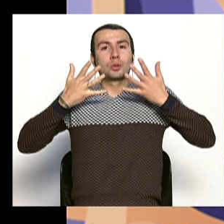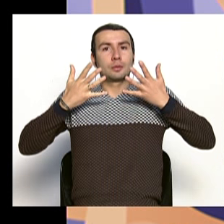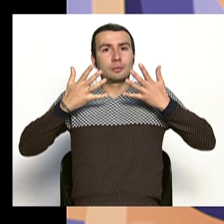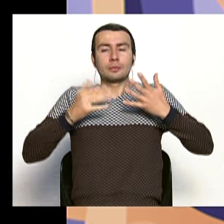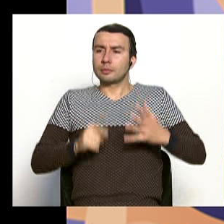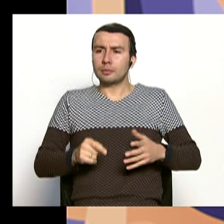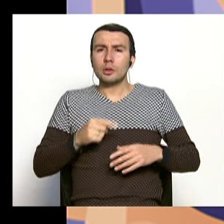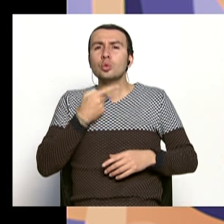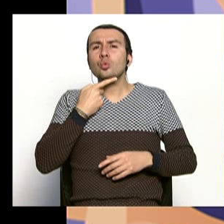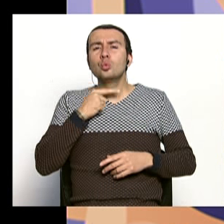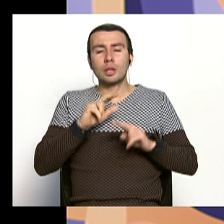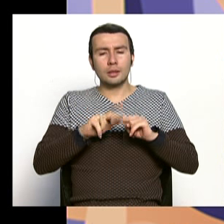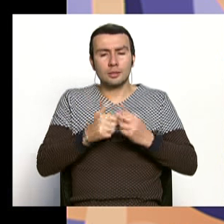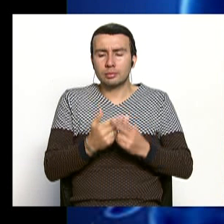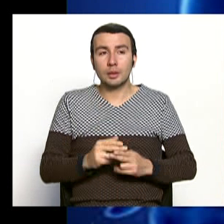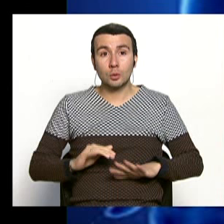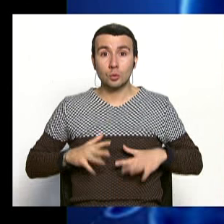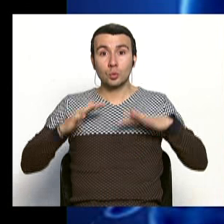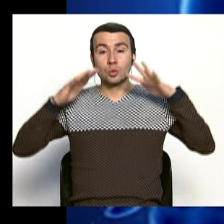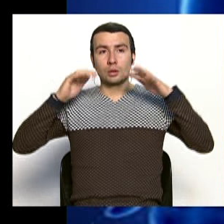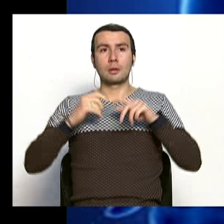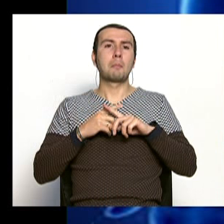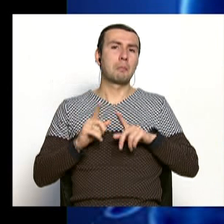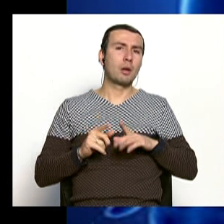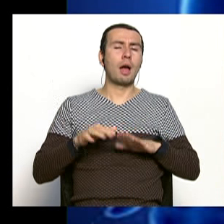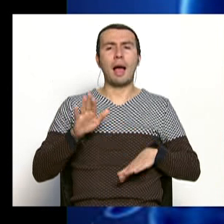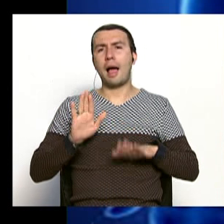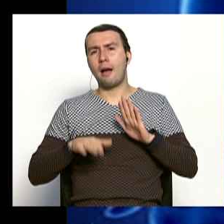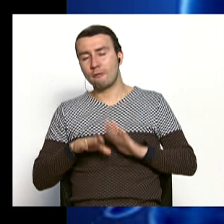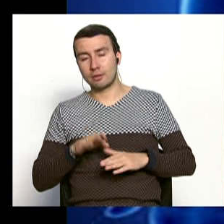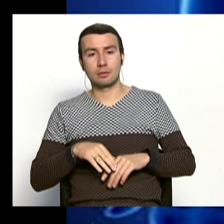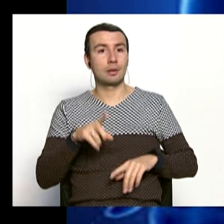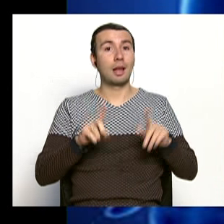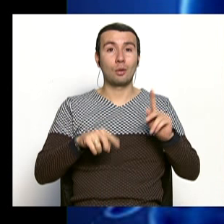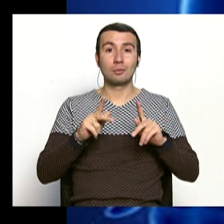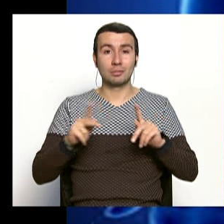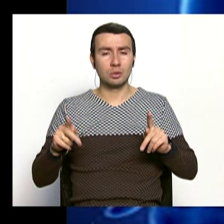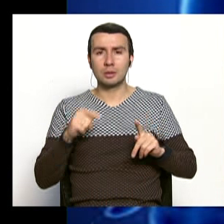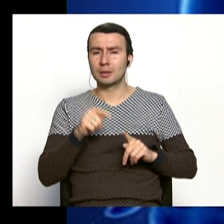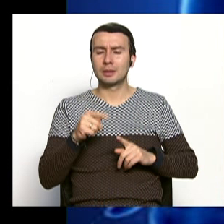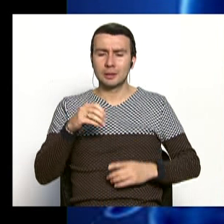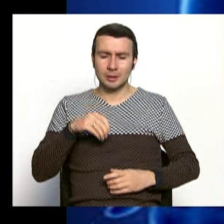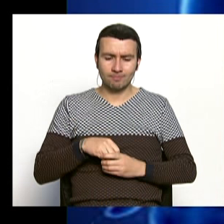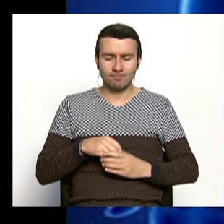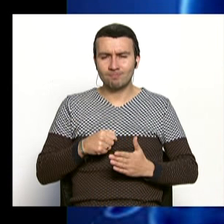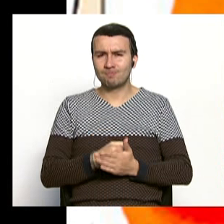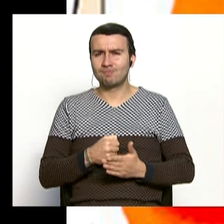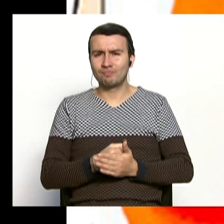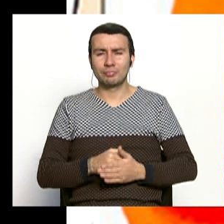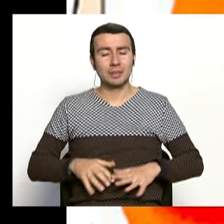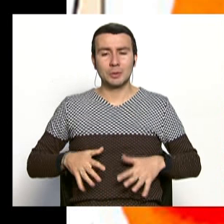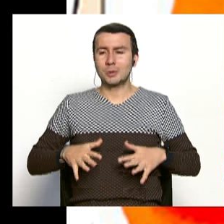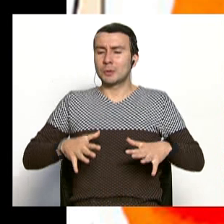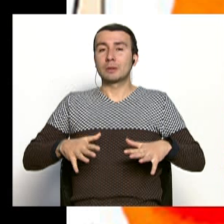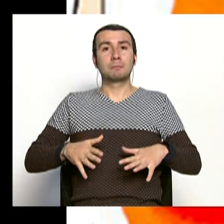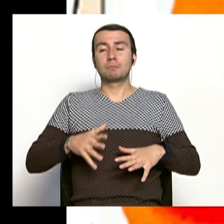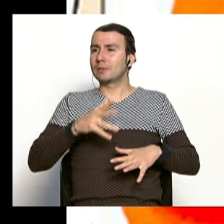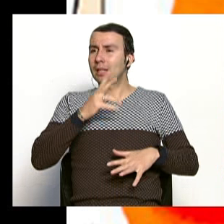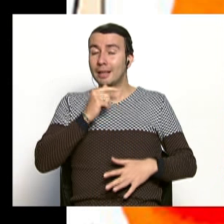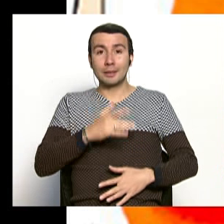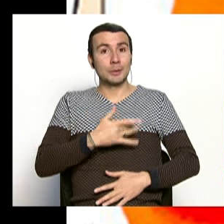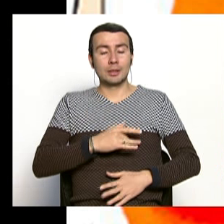el goce sexual digámoslo así Pero en algunas condiciones en algunas pacientes se puede ver afectado y ya no ya no es